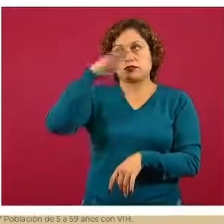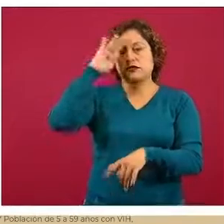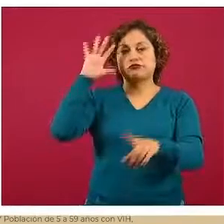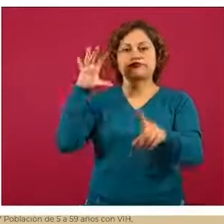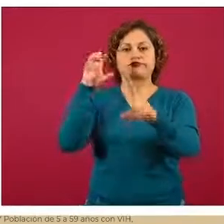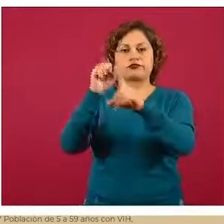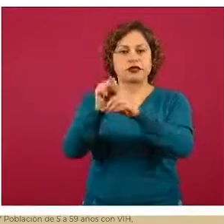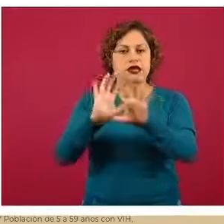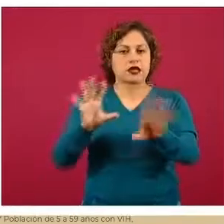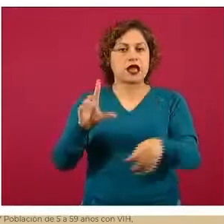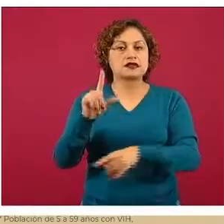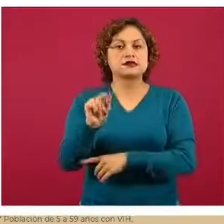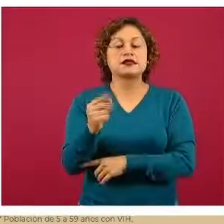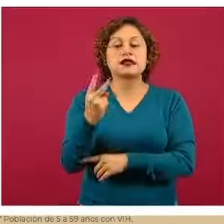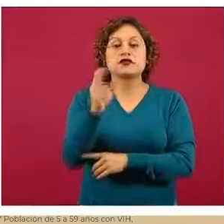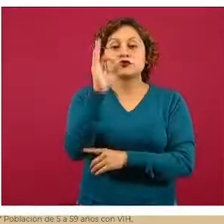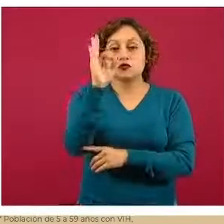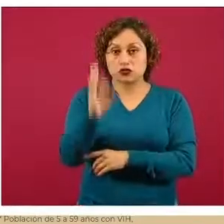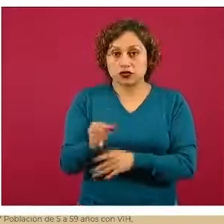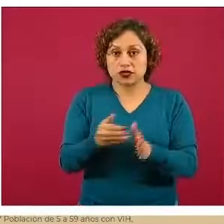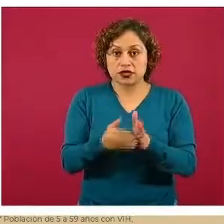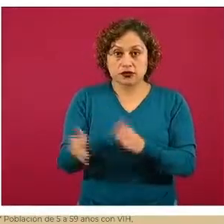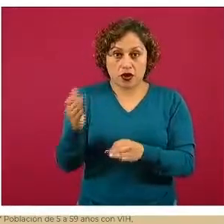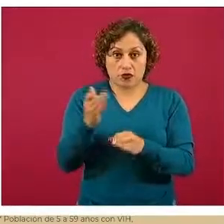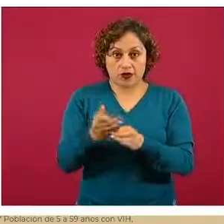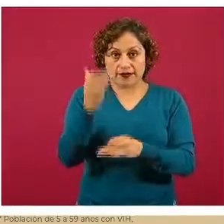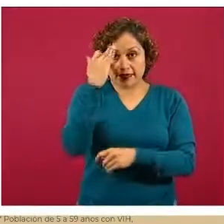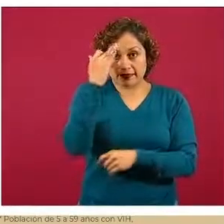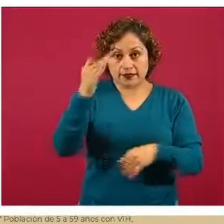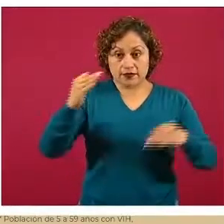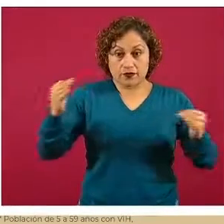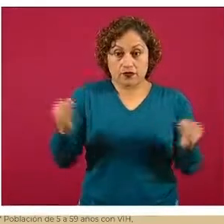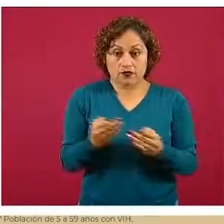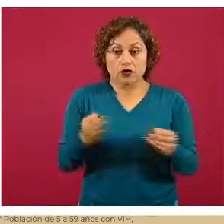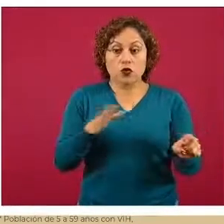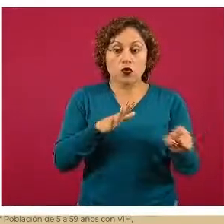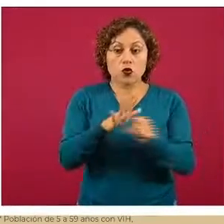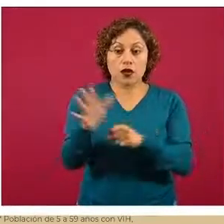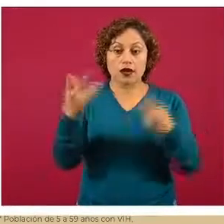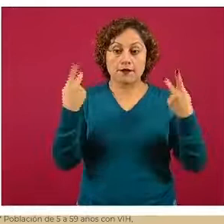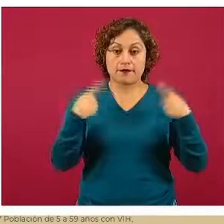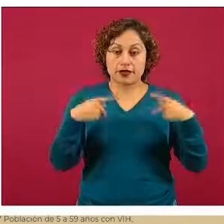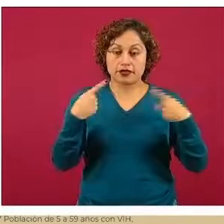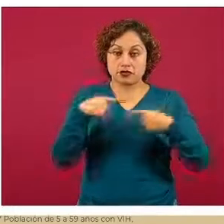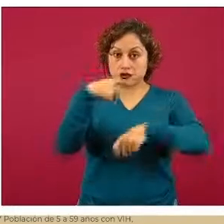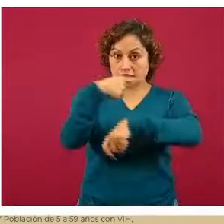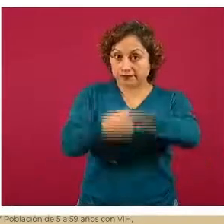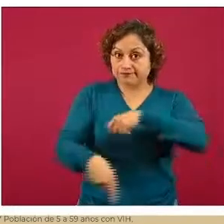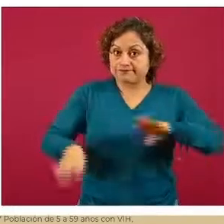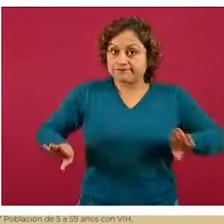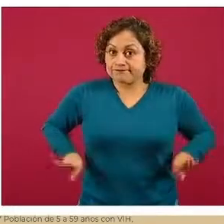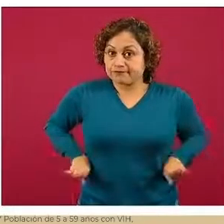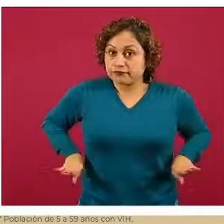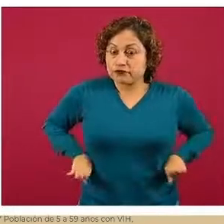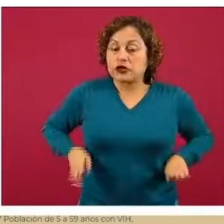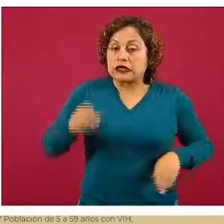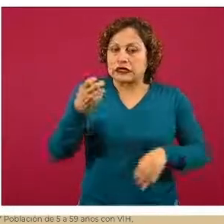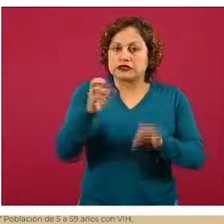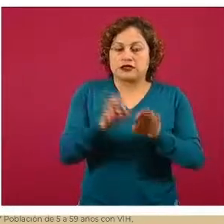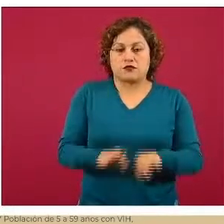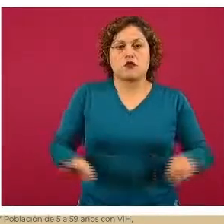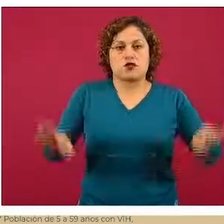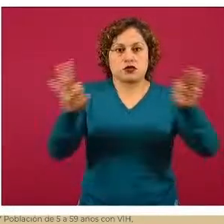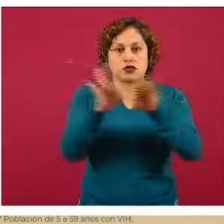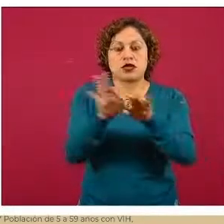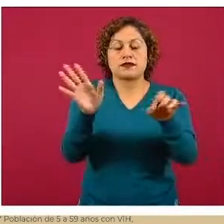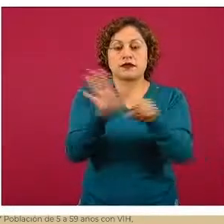temporada invernal 2021 es precisamente la población de riesgo, y qué bueno, porque esta es población que también en su momento pudiera